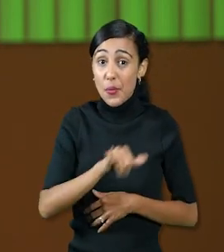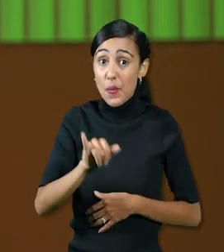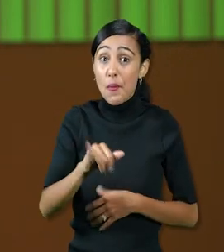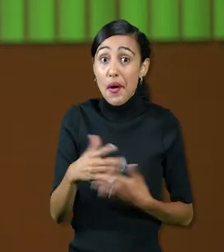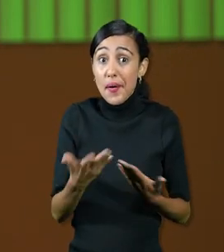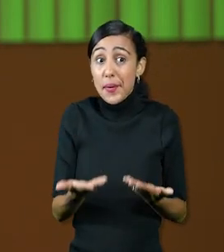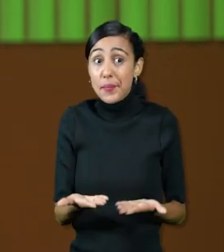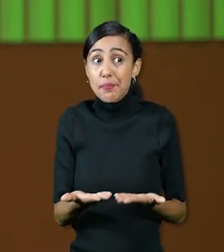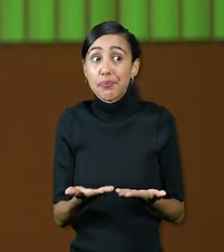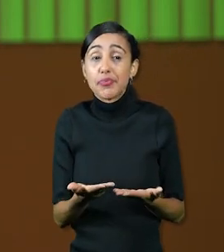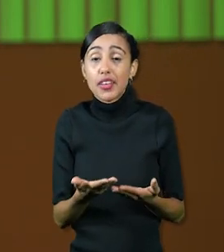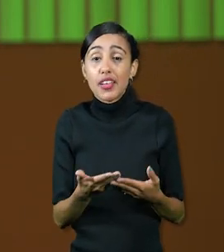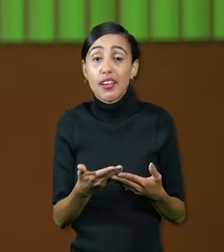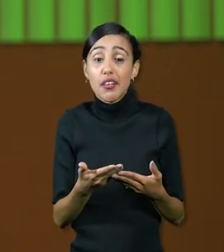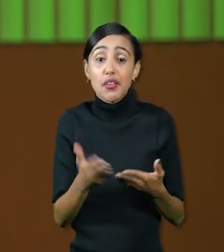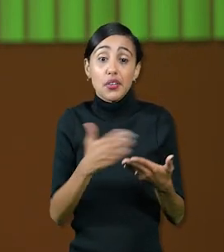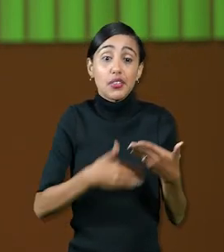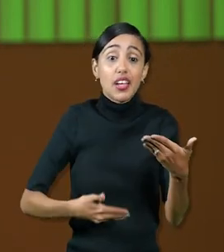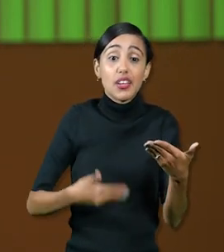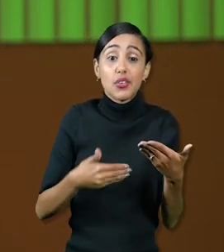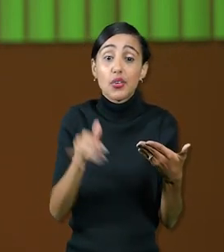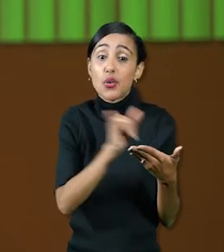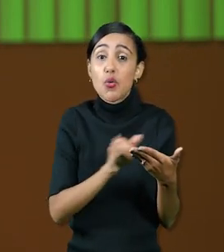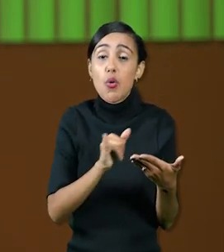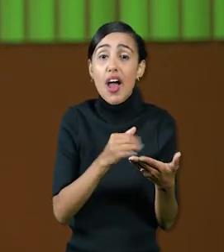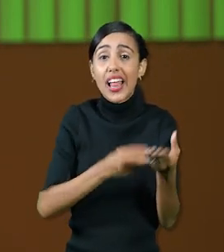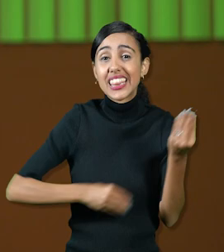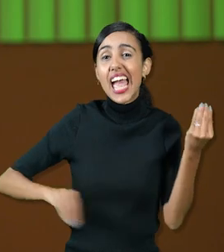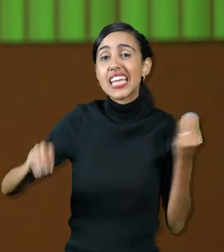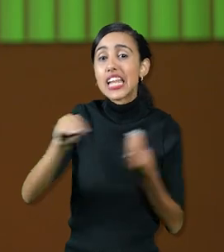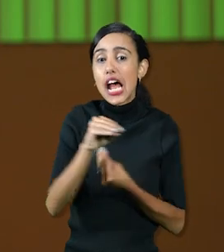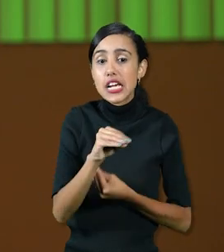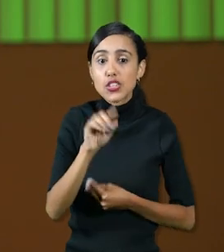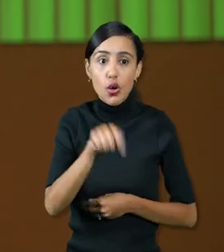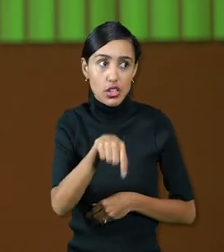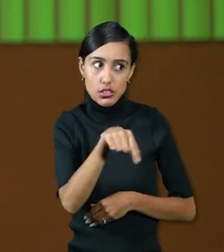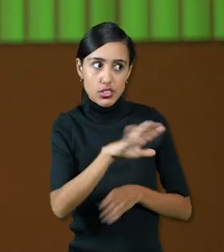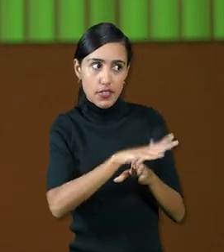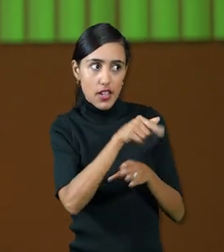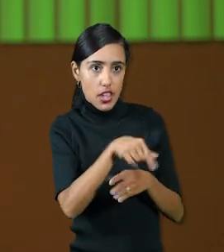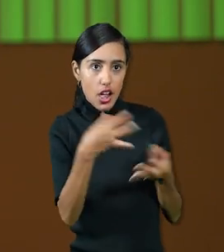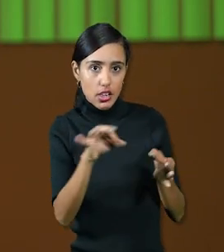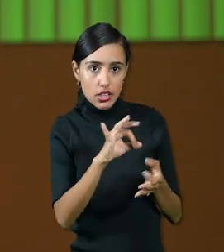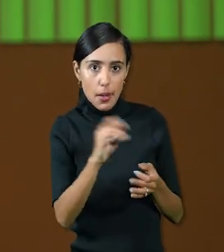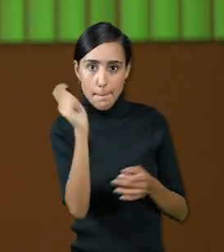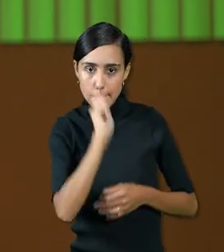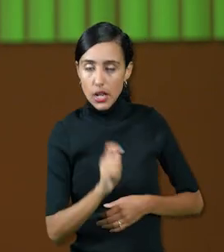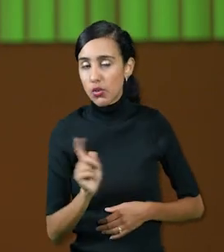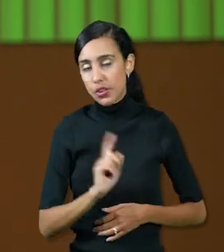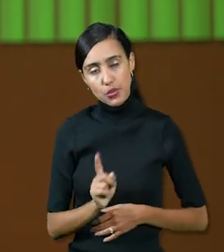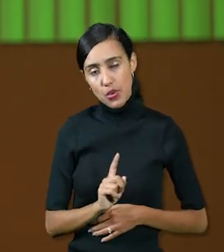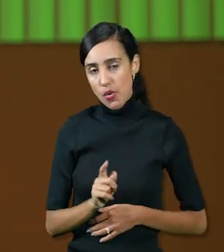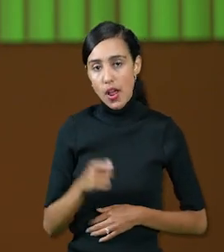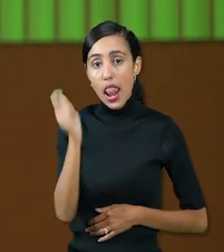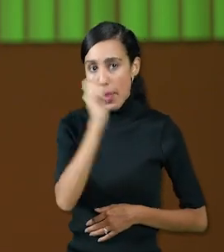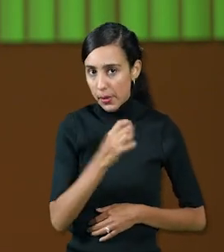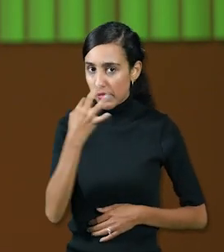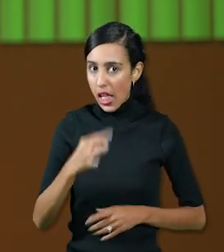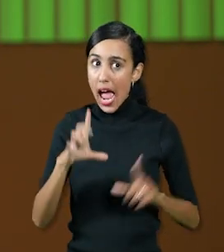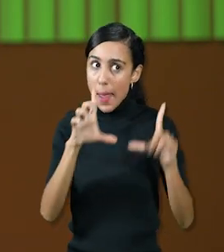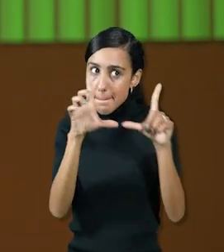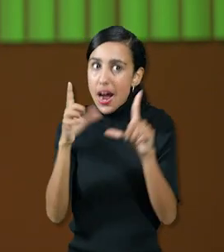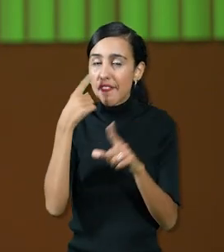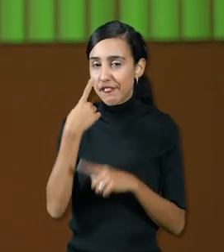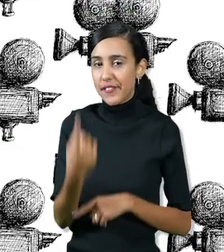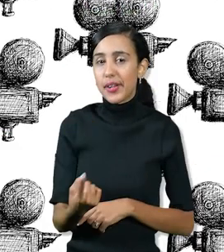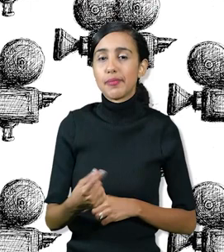final es un texto inválido, ¿no? Es un texto que es un texto de tránsito. Esto no es la película. La película va a estar después en imágenes. Pero bueno, este es el